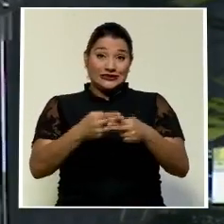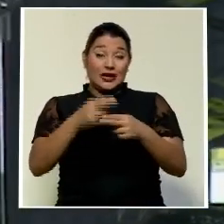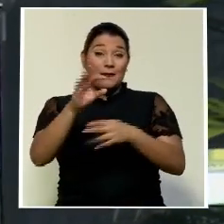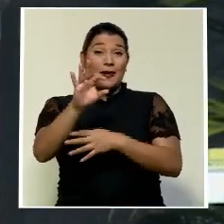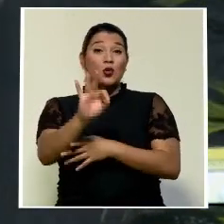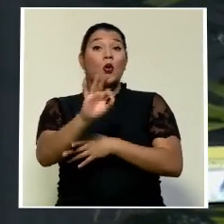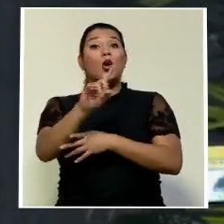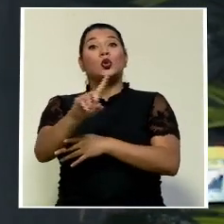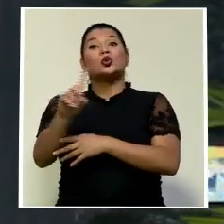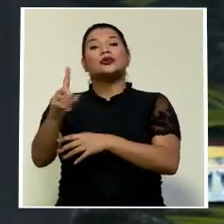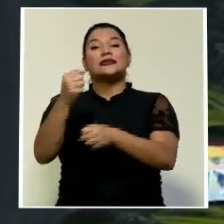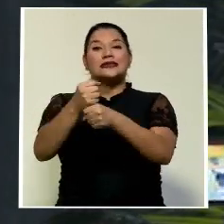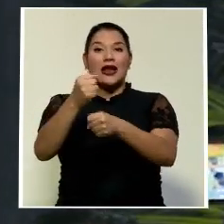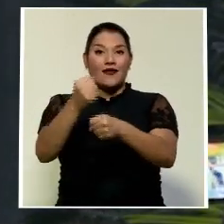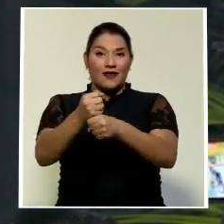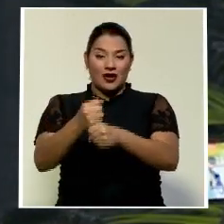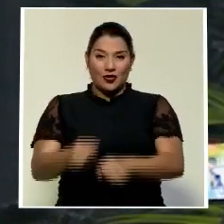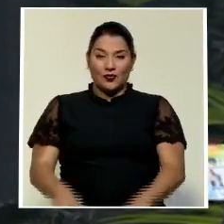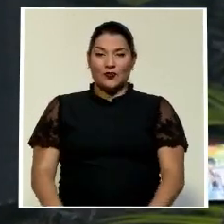911 Empleo.